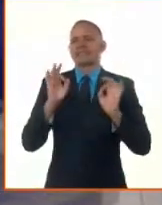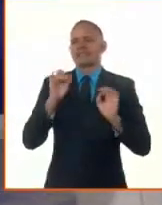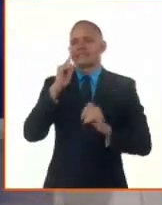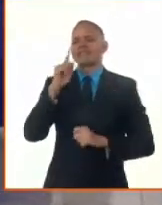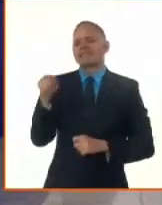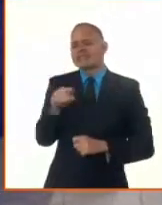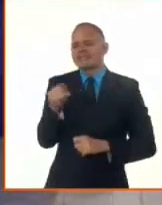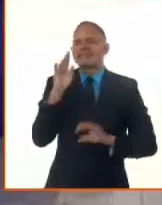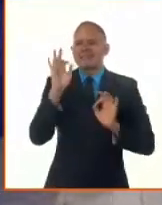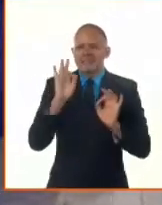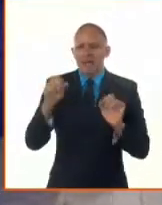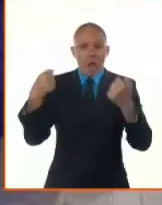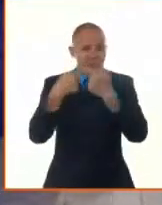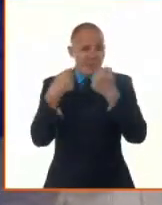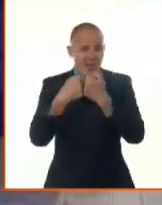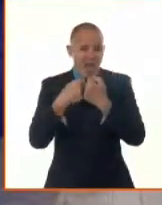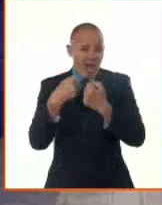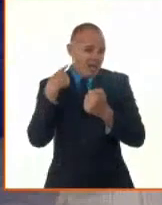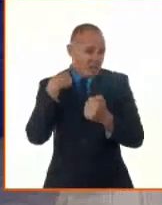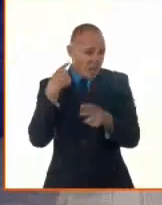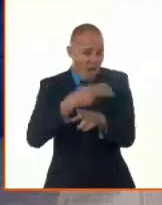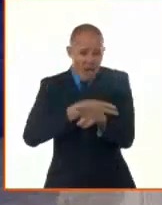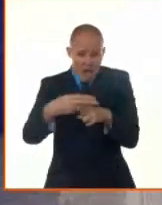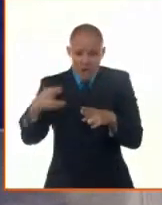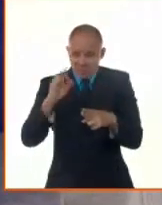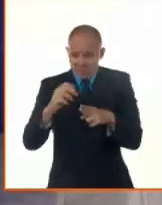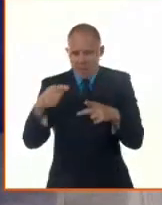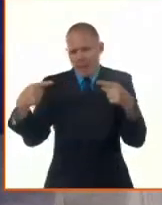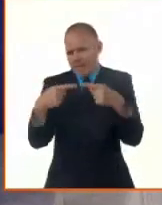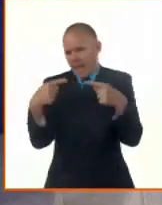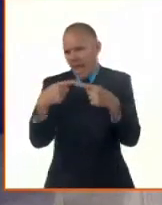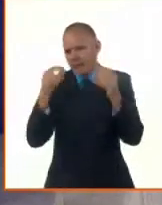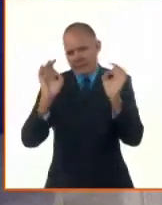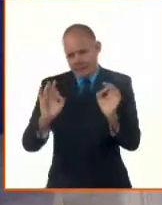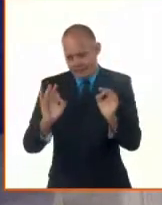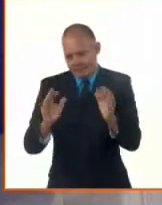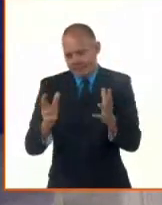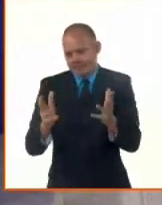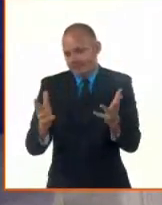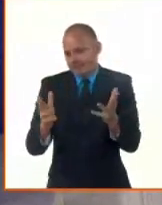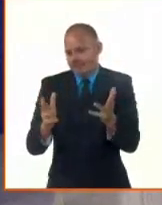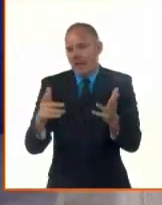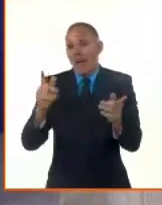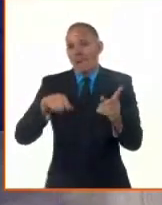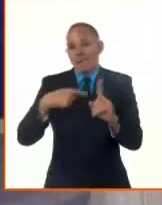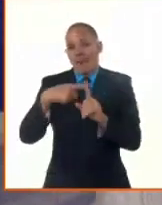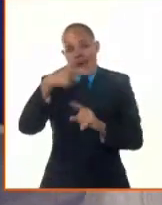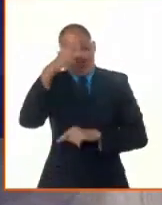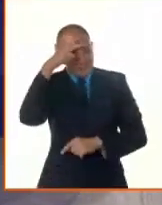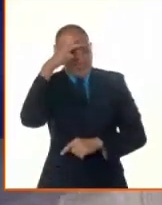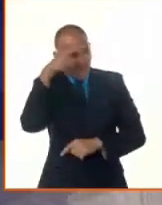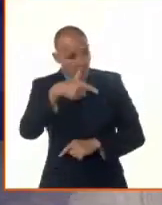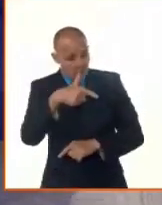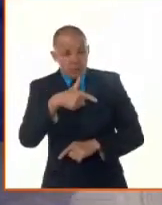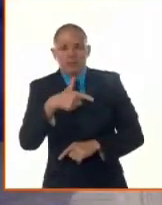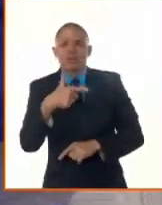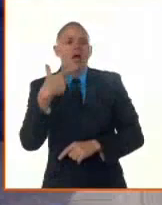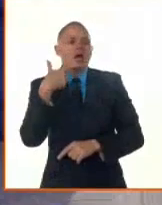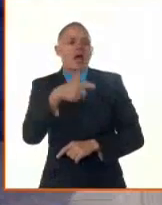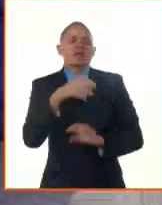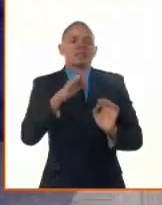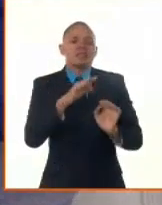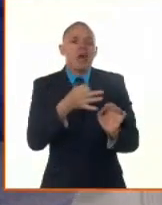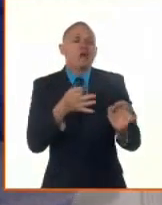en los grupos y organizaciones que han apoyado Pero además Arabia Saudita ha sido un Aliado muy importante